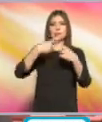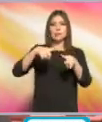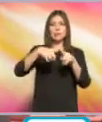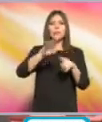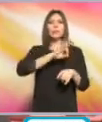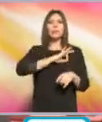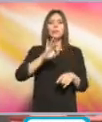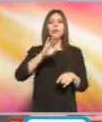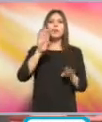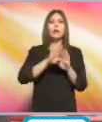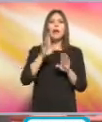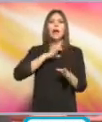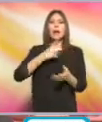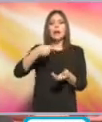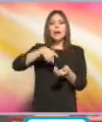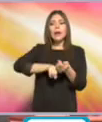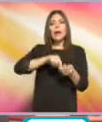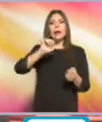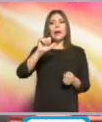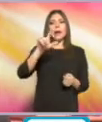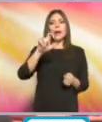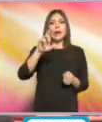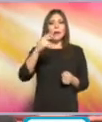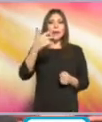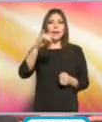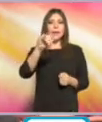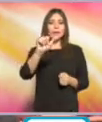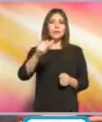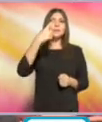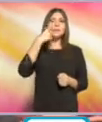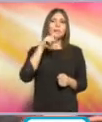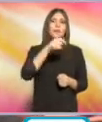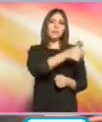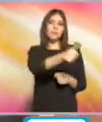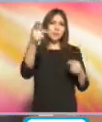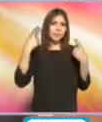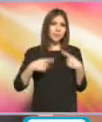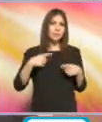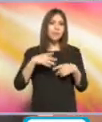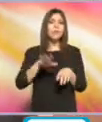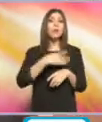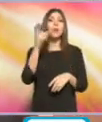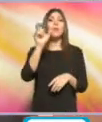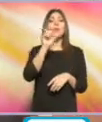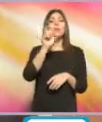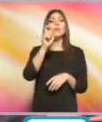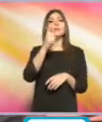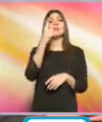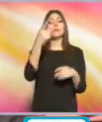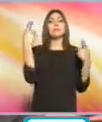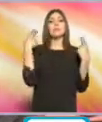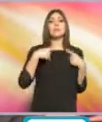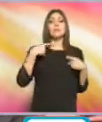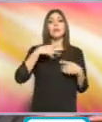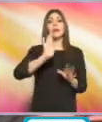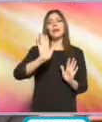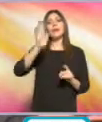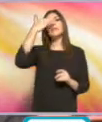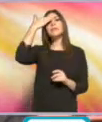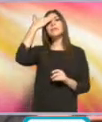desencadenen este cuadro de hiperreactividad en el paciente. Sí. Entonces, cuando empieza un paciente que se sabe